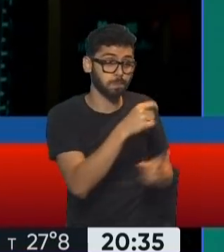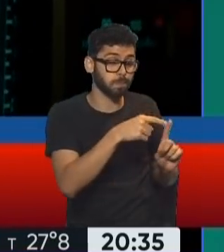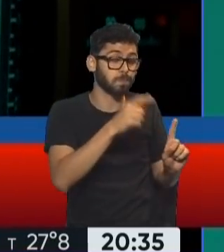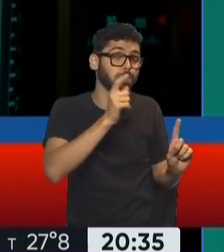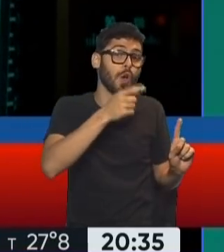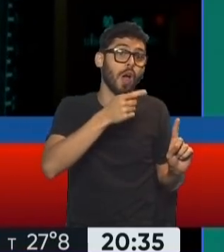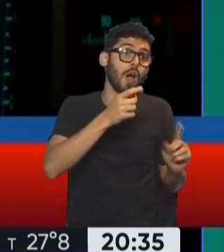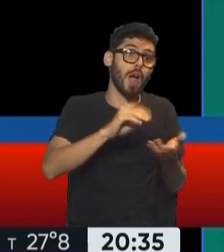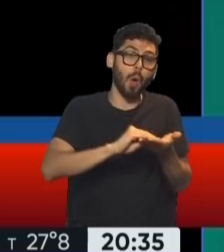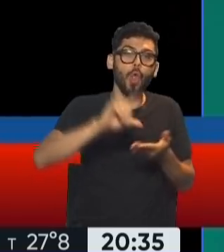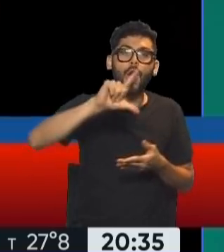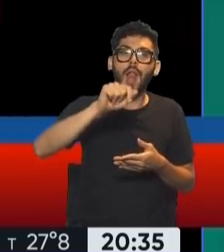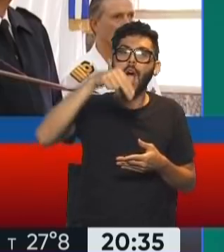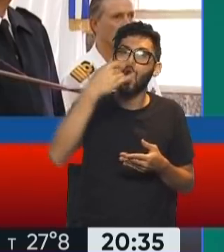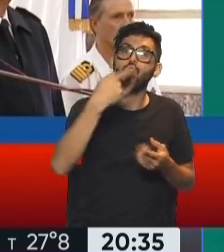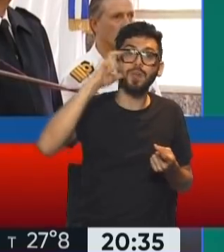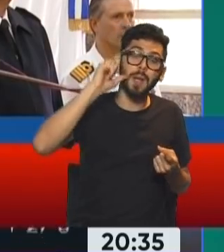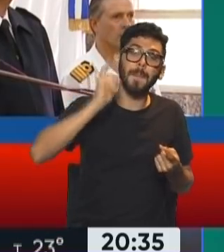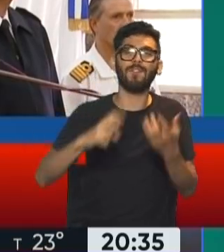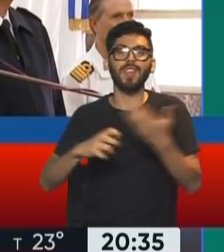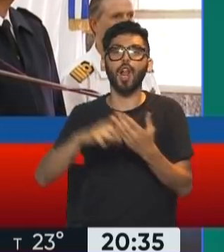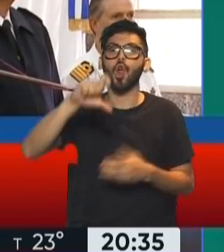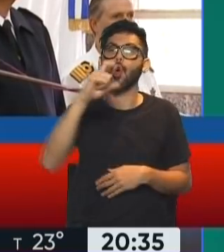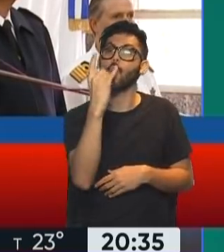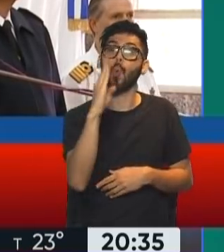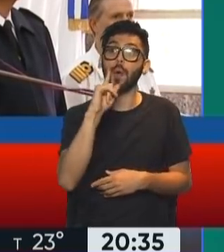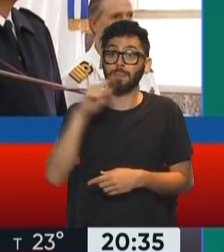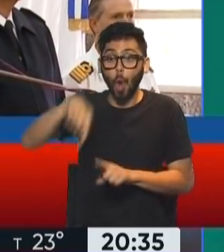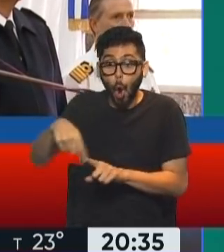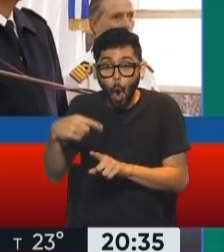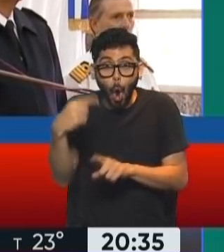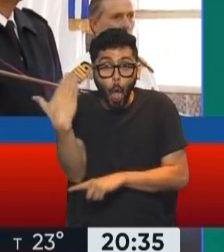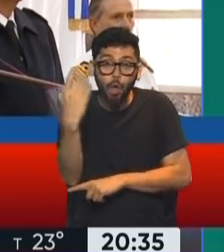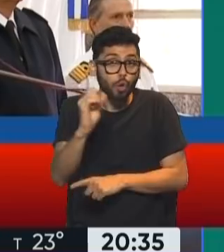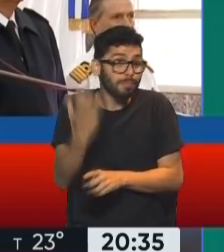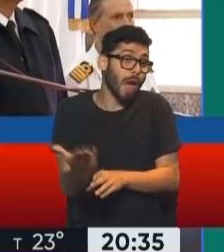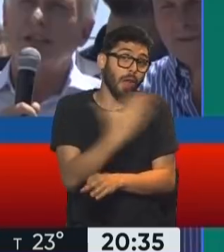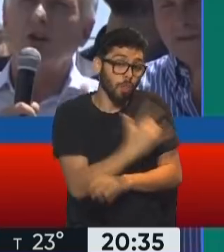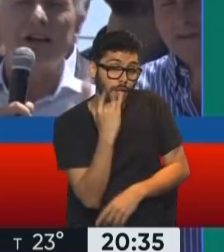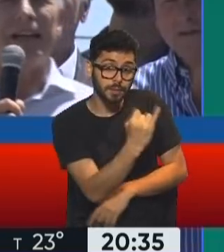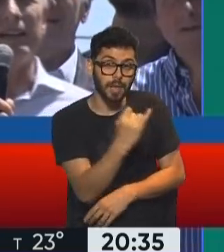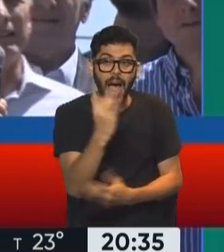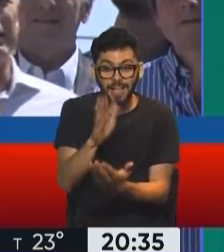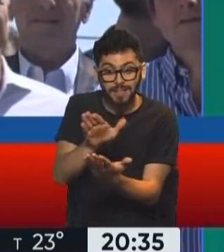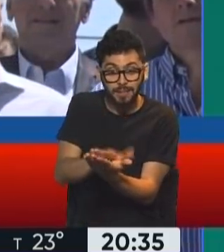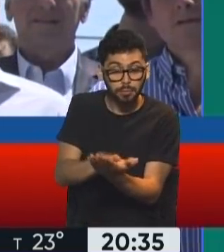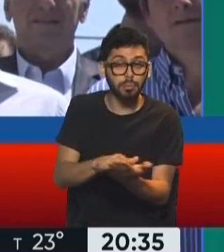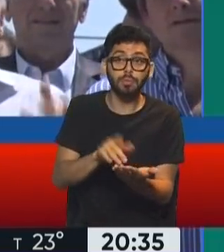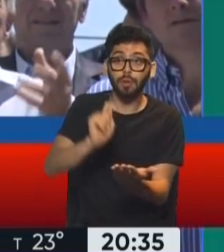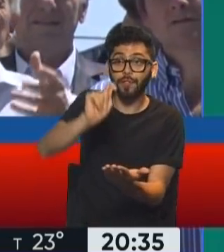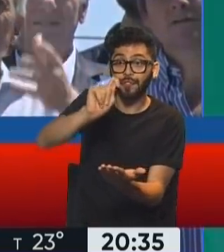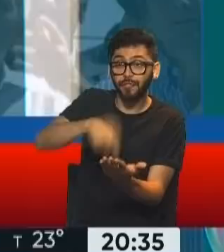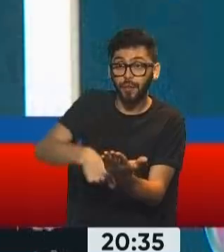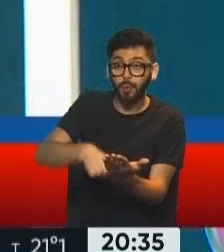Juan Pablo Curi en forma previa a esta audiencia. Esta es el acta de la indagatoria que firmaron,